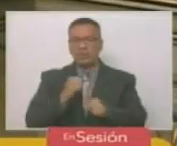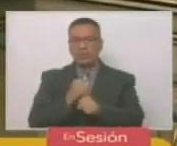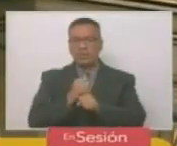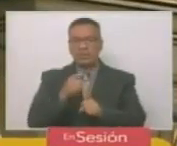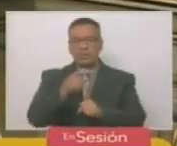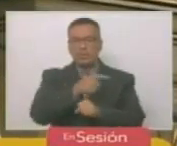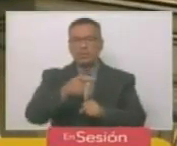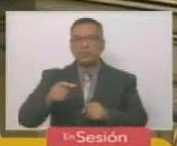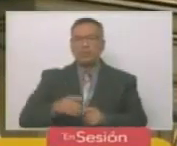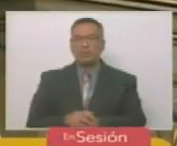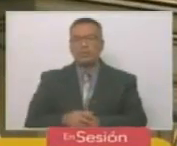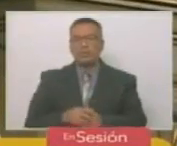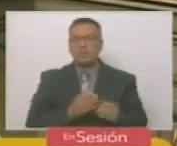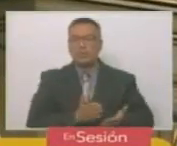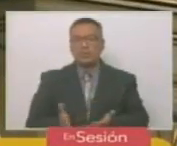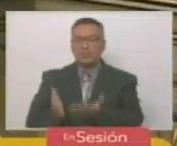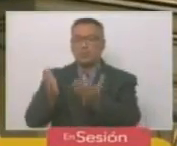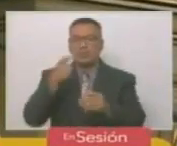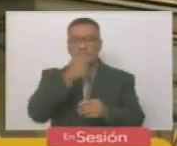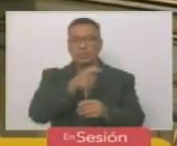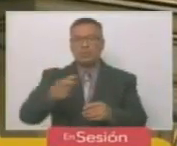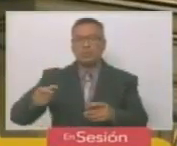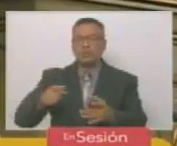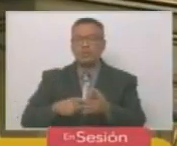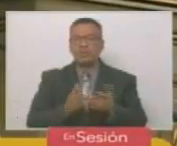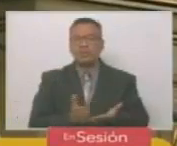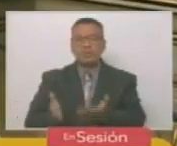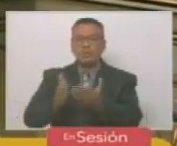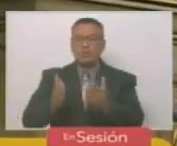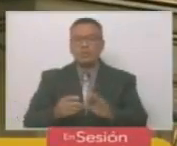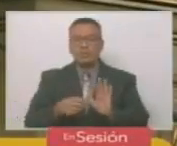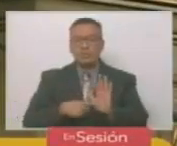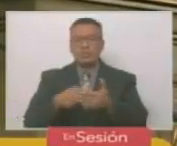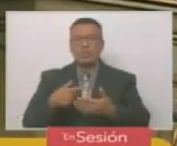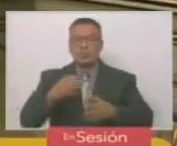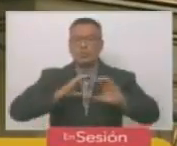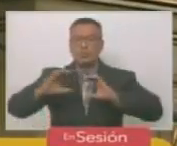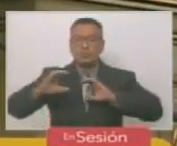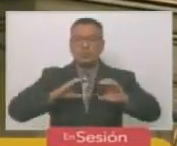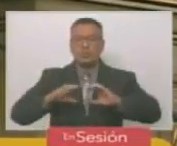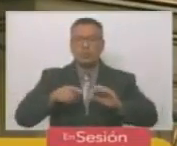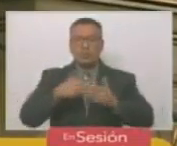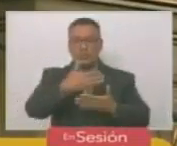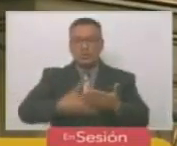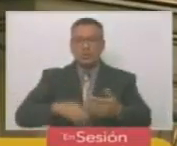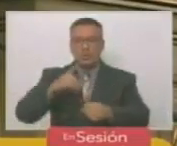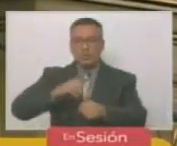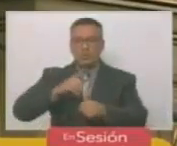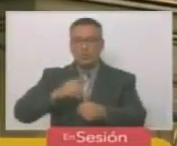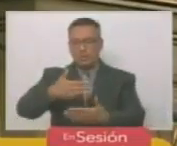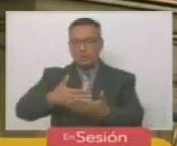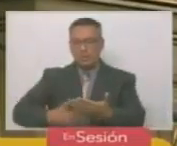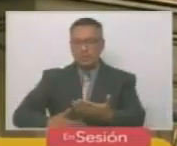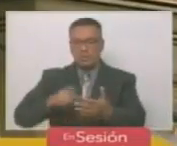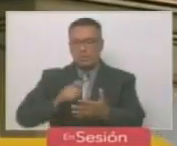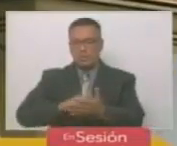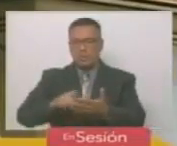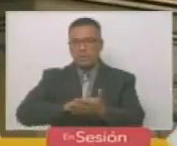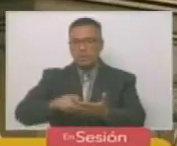pública, la servidora pública y servidor público que revele, comunique o publique los datos contenidos en el registro